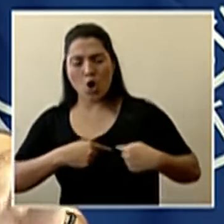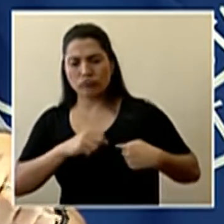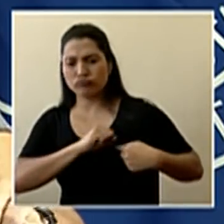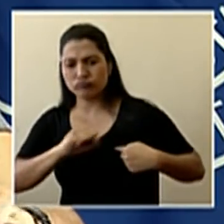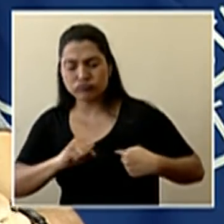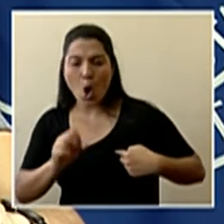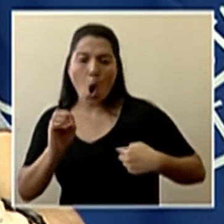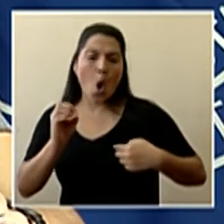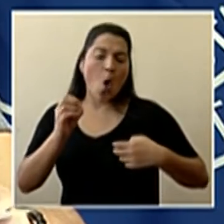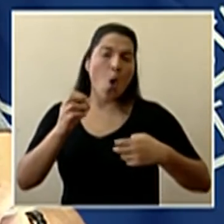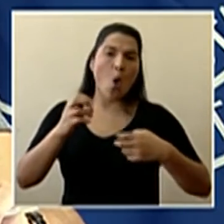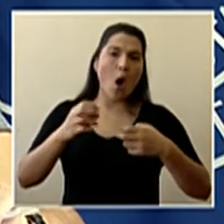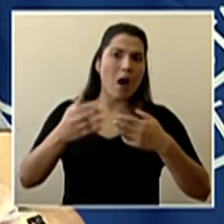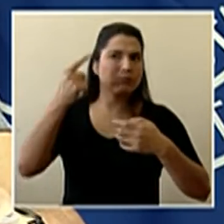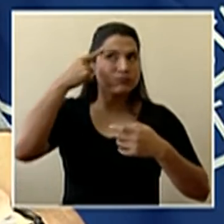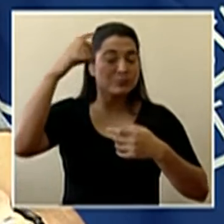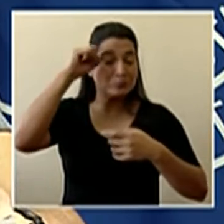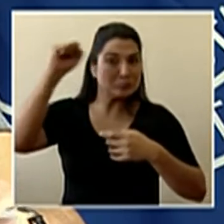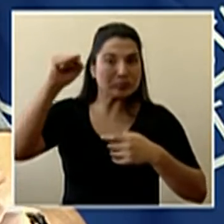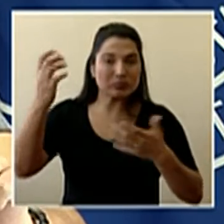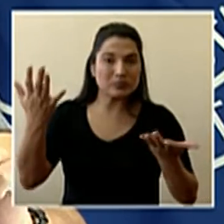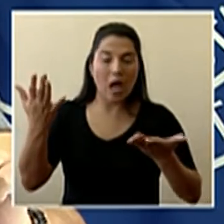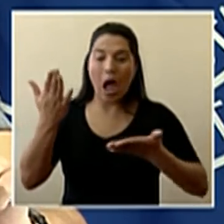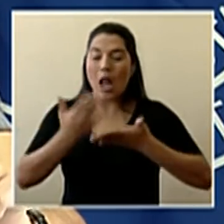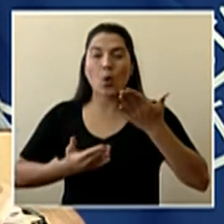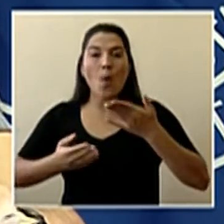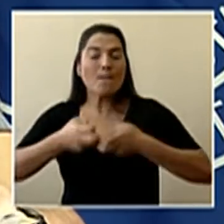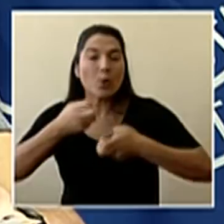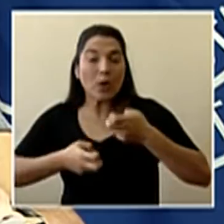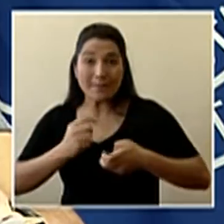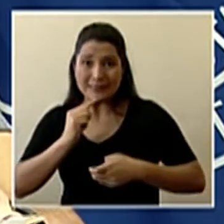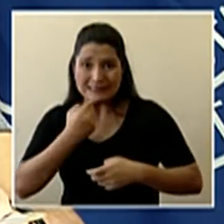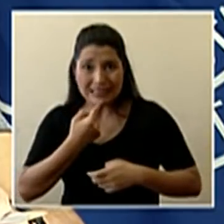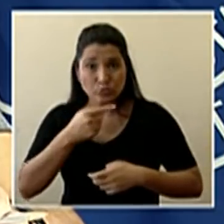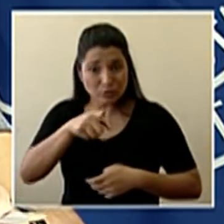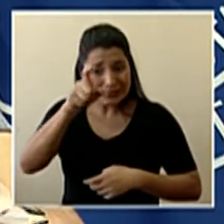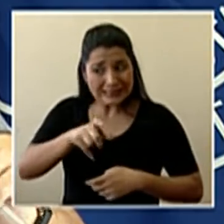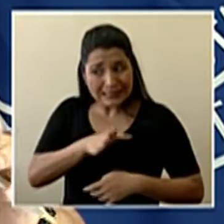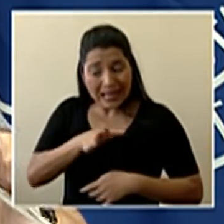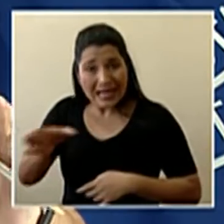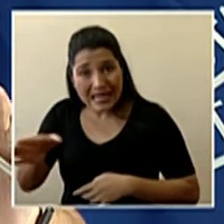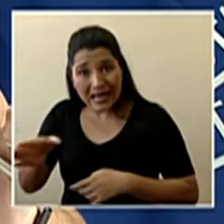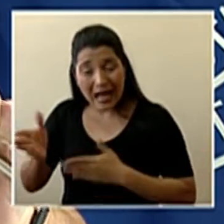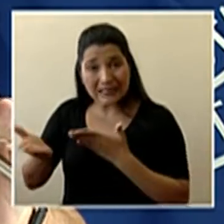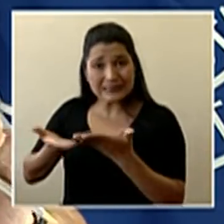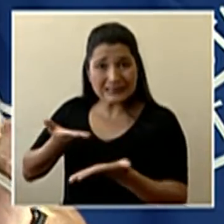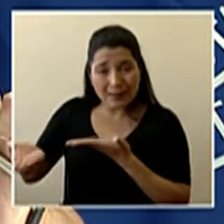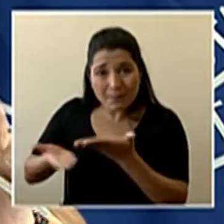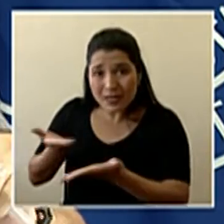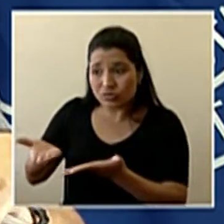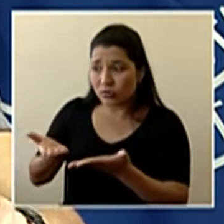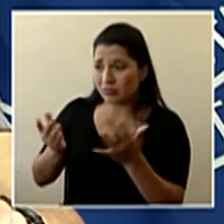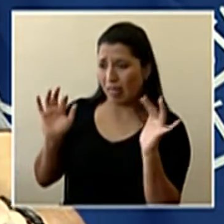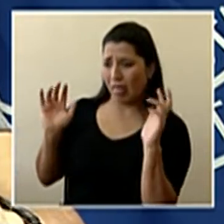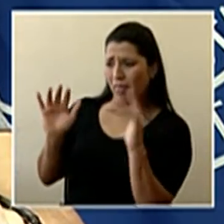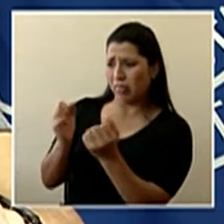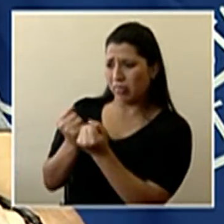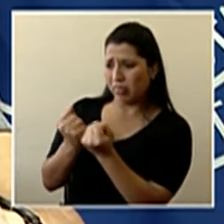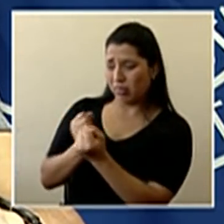problema de un evento cerebrovascular, de un problema agudo que requiere una atención y que tengamos servicios saturados